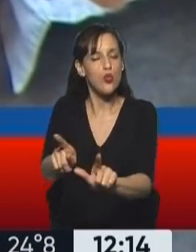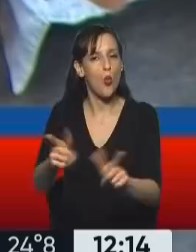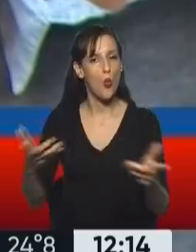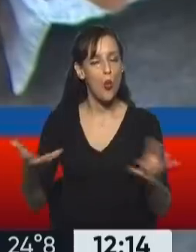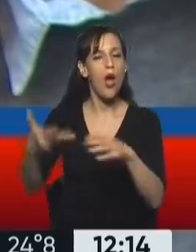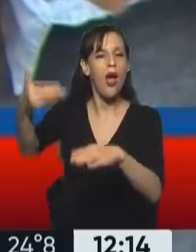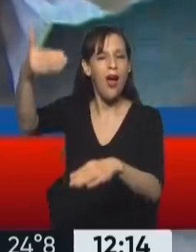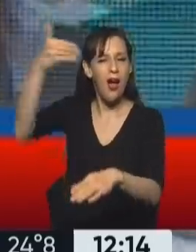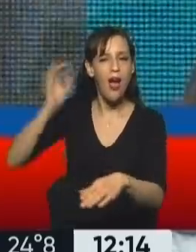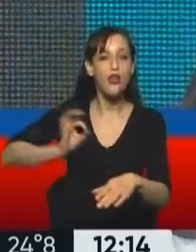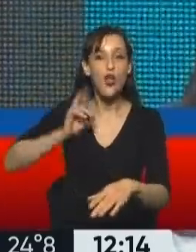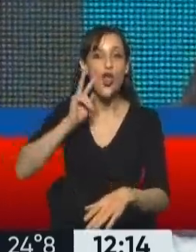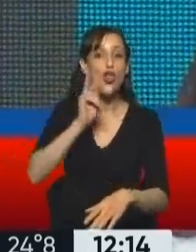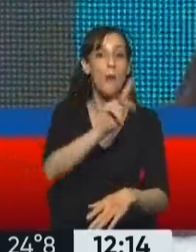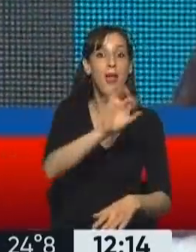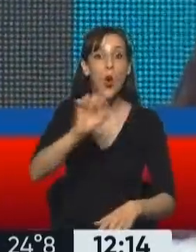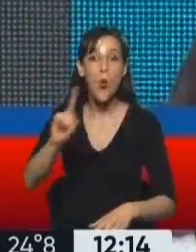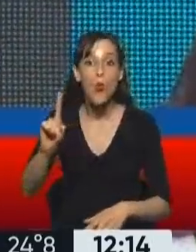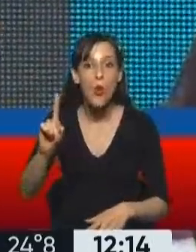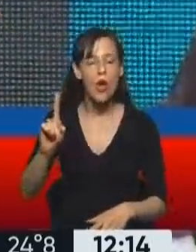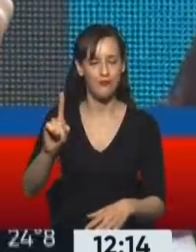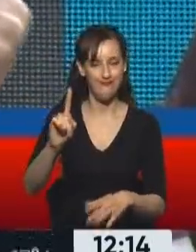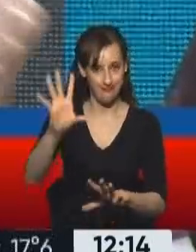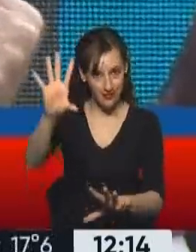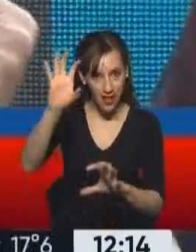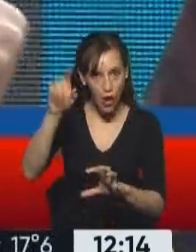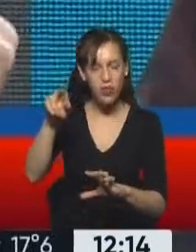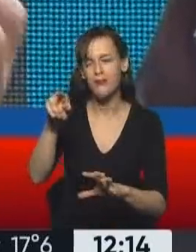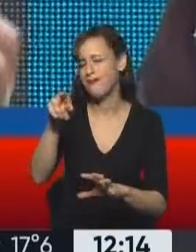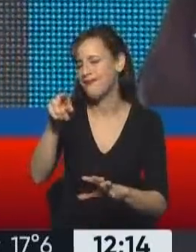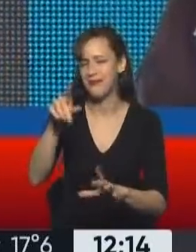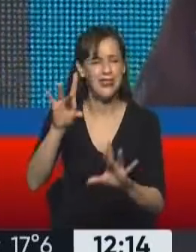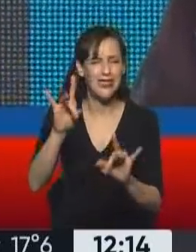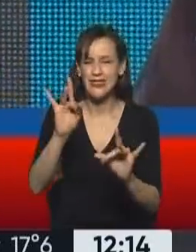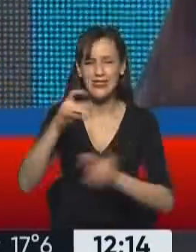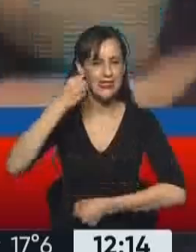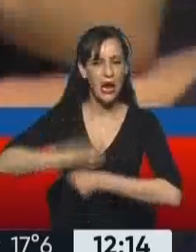del 2001, que no hay nada más traumático cuando se rompe la relación de trabajo